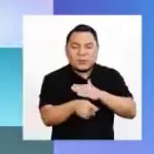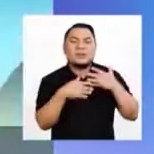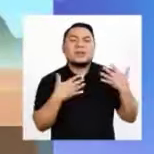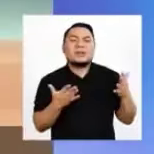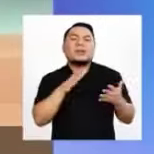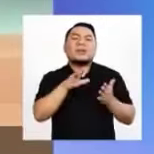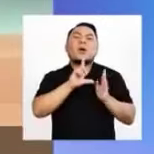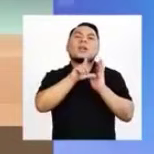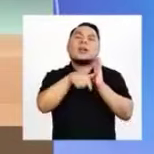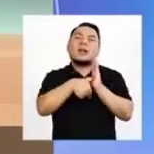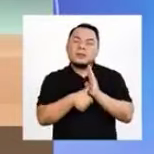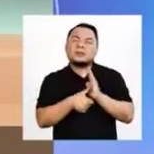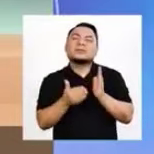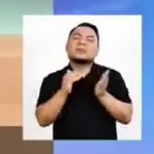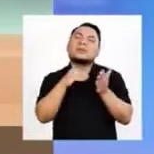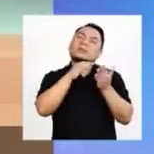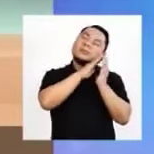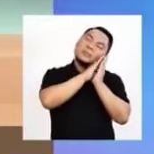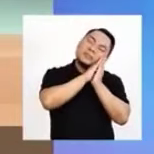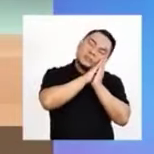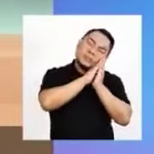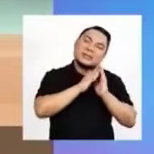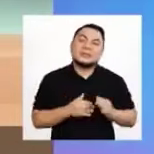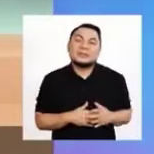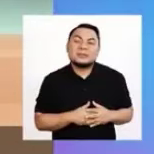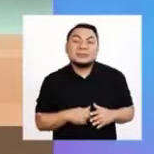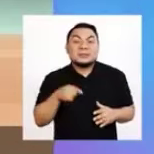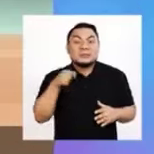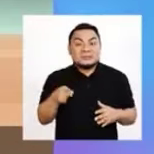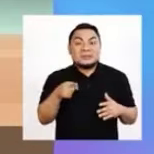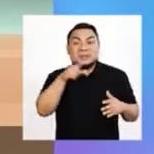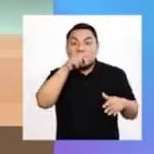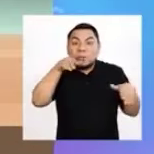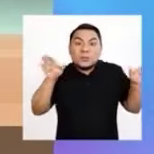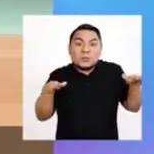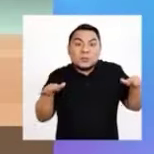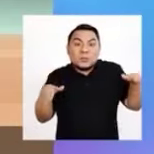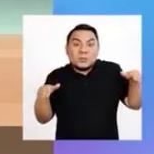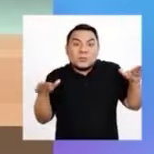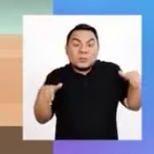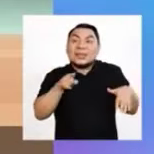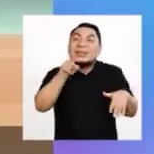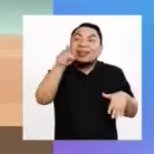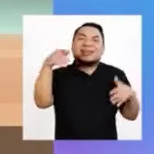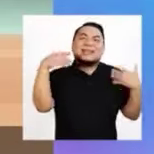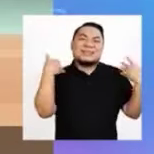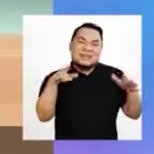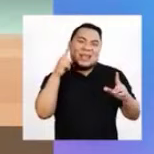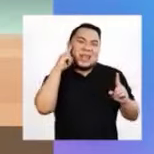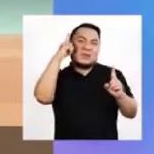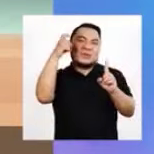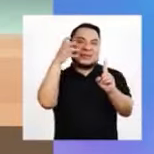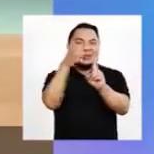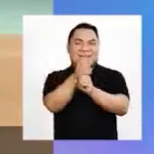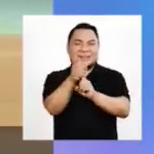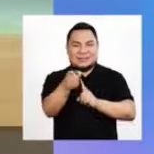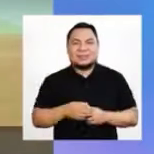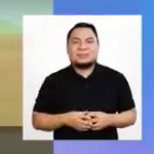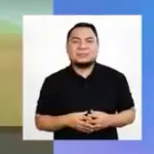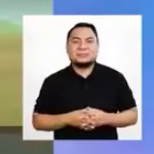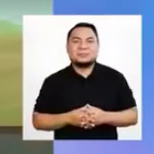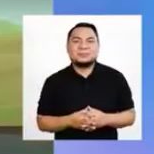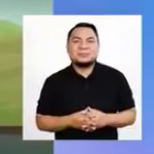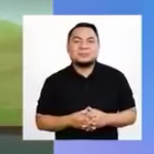lago y volvió a dormirse. Pero la misión del colibrí había sido cumplida.